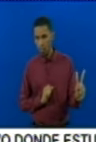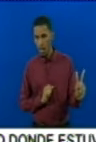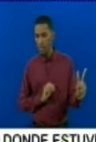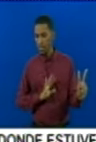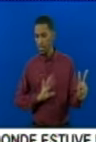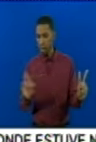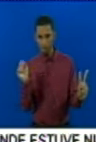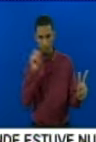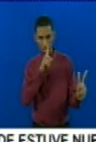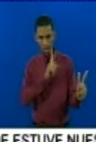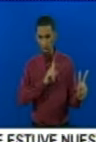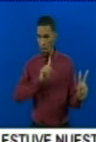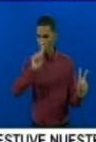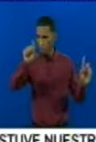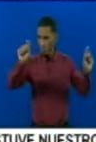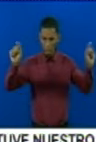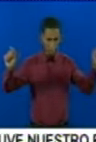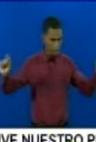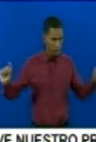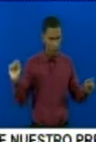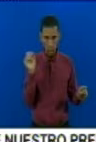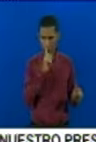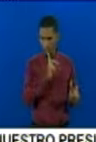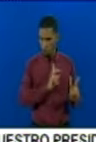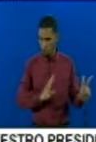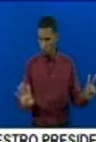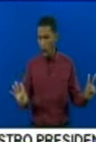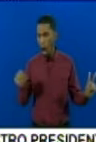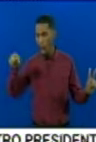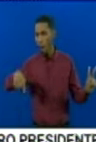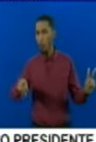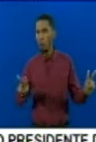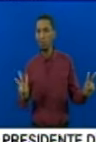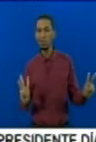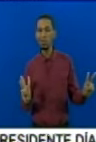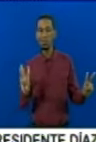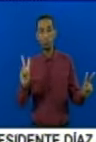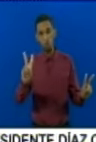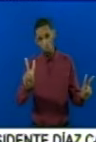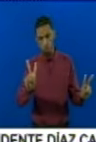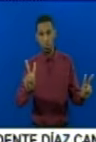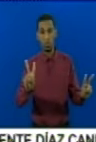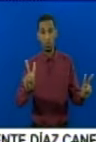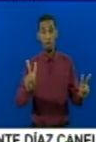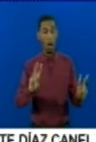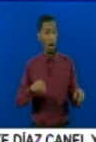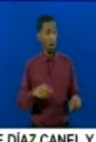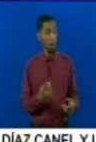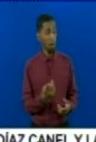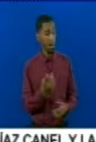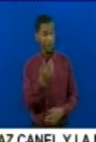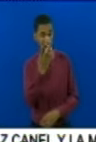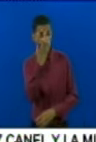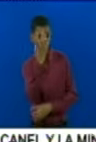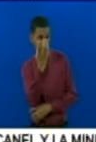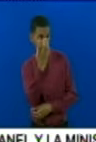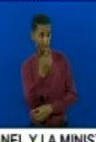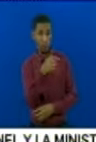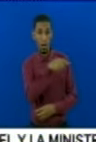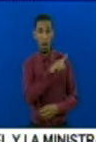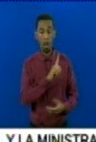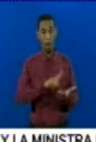entrega de las 2 libras en toda la bodega y ya se trabaja en la medida en que nuestro central Dos Ríos avanza en la producción de